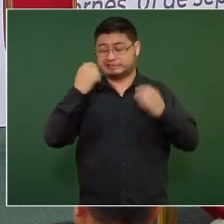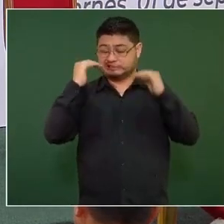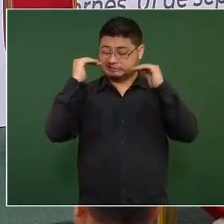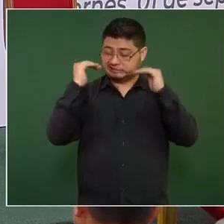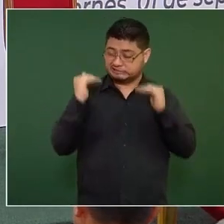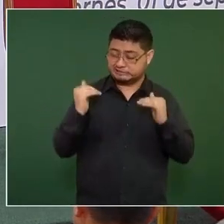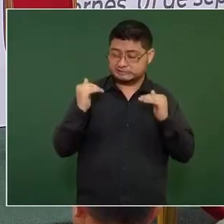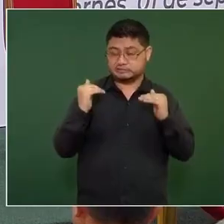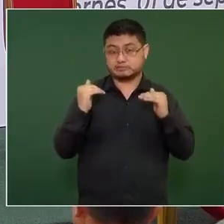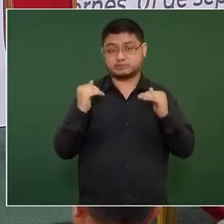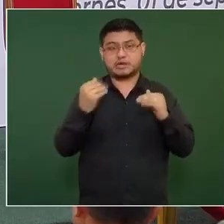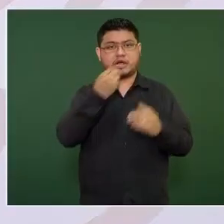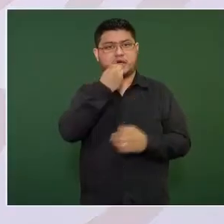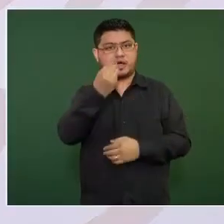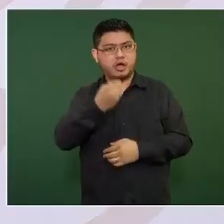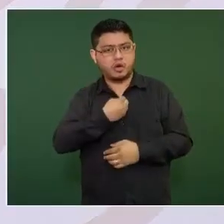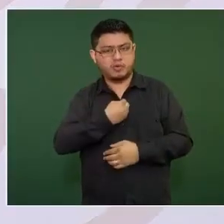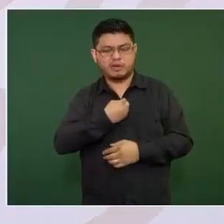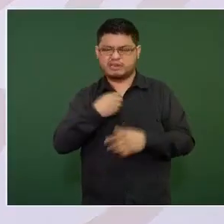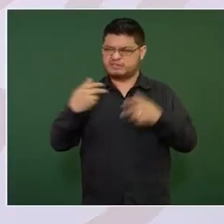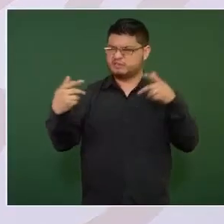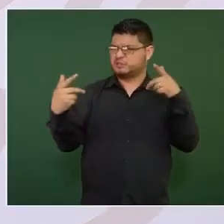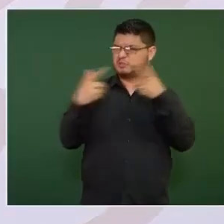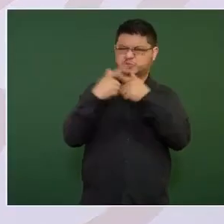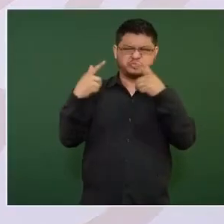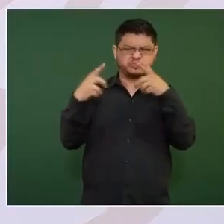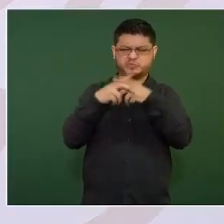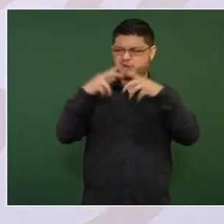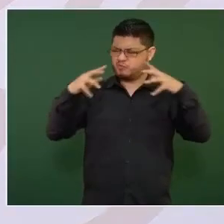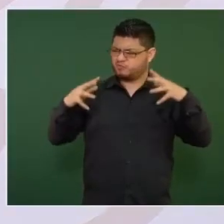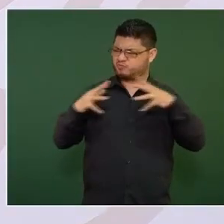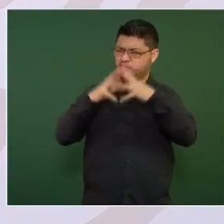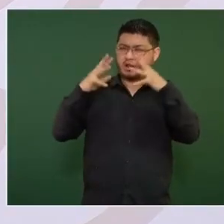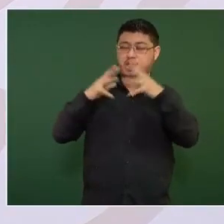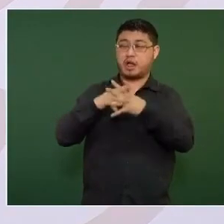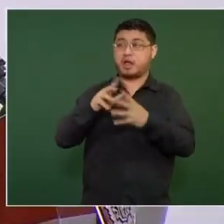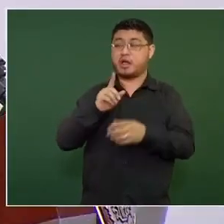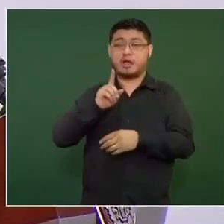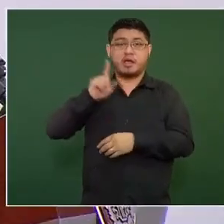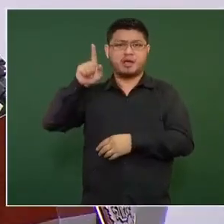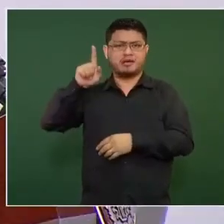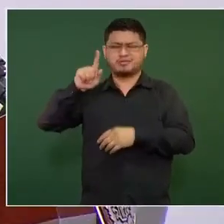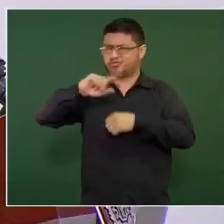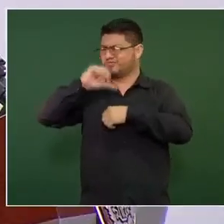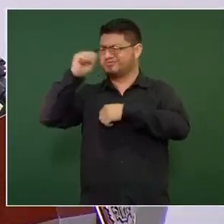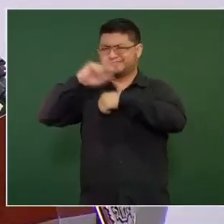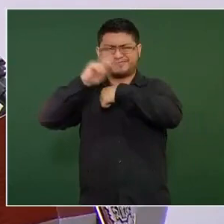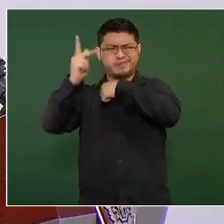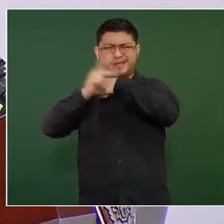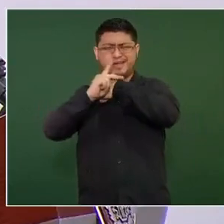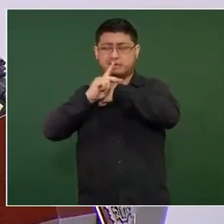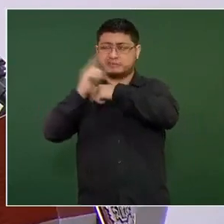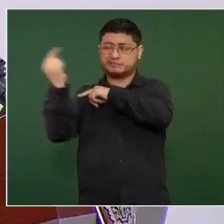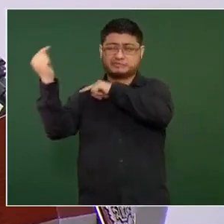pesar de la guerra de Rusia y Ucrania, que produjo